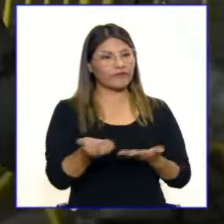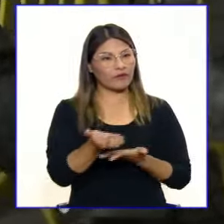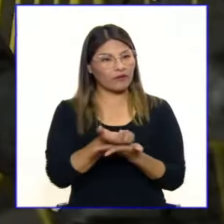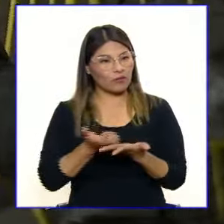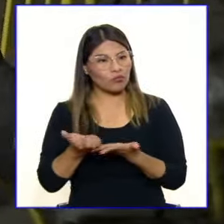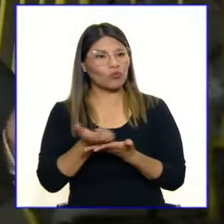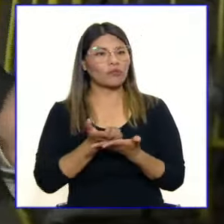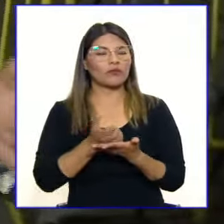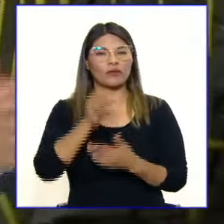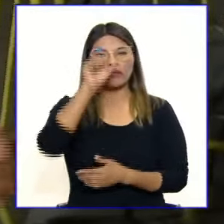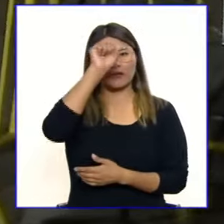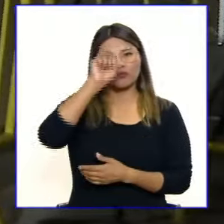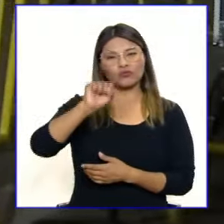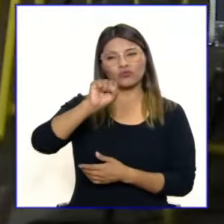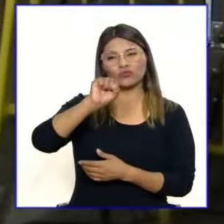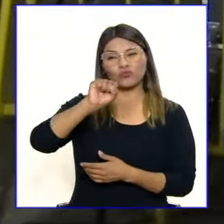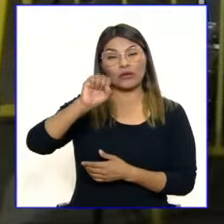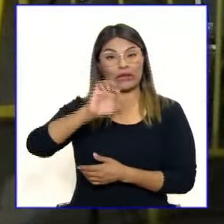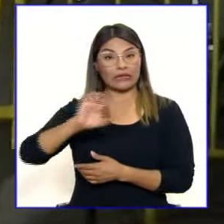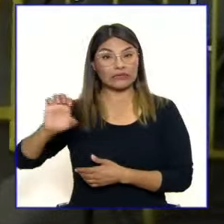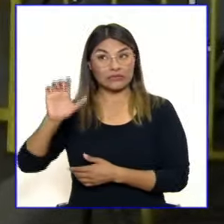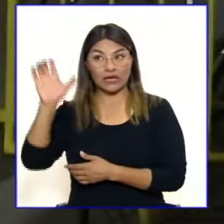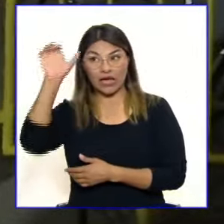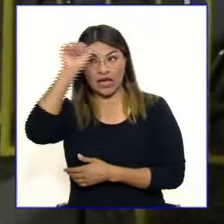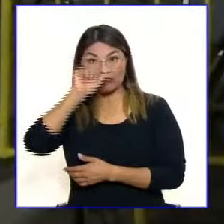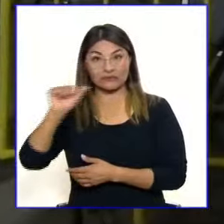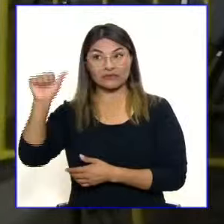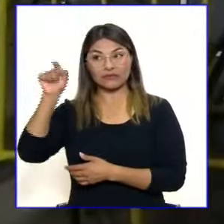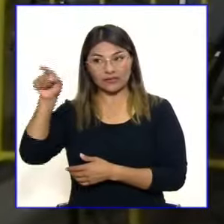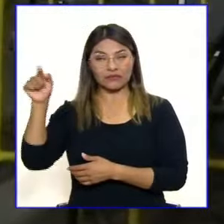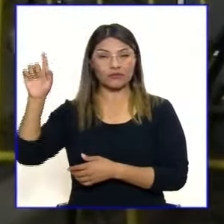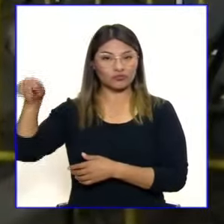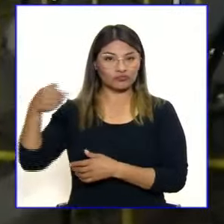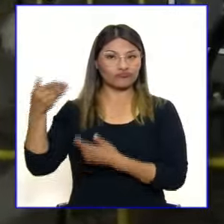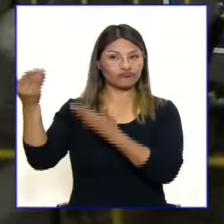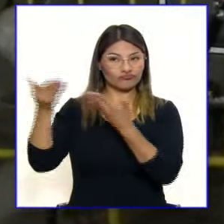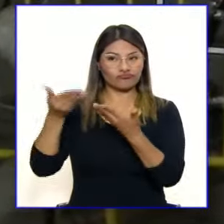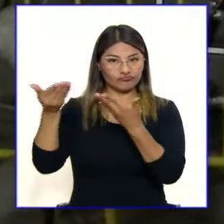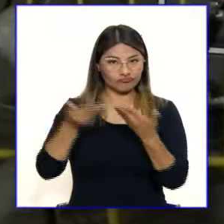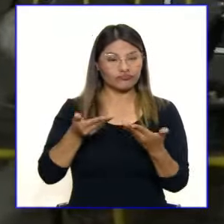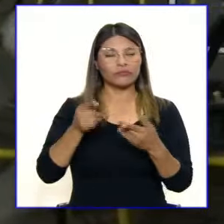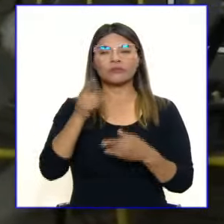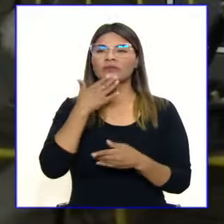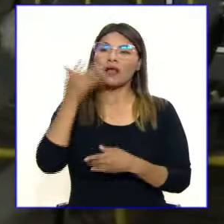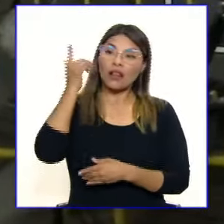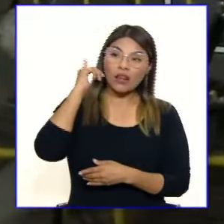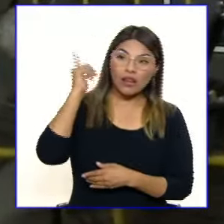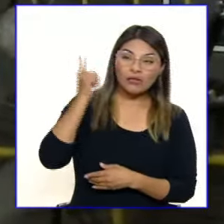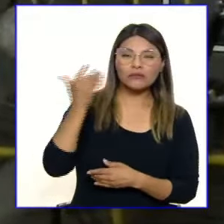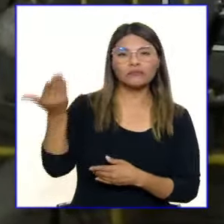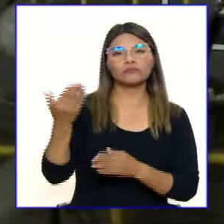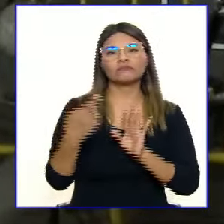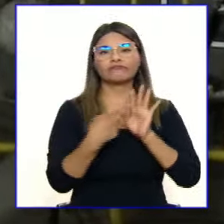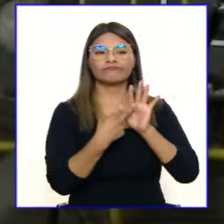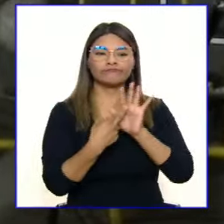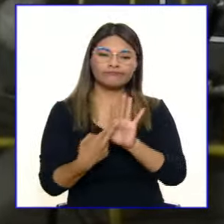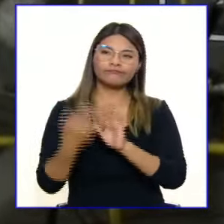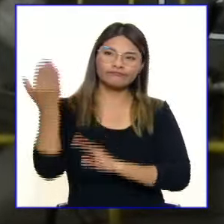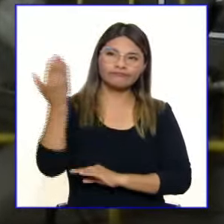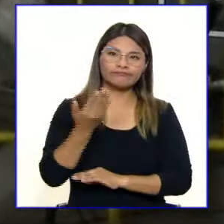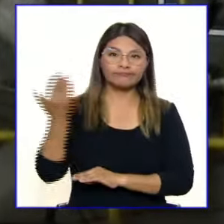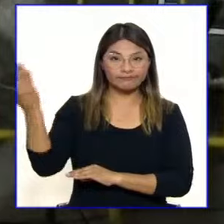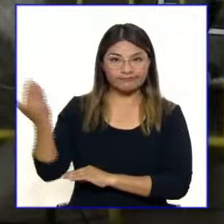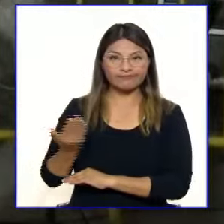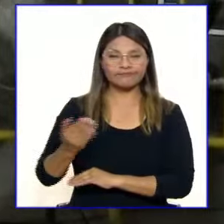sureste asiático que hemos visto llegar en estos días. Nos referimos a sus líderes, a sus representantes. Y